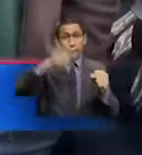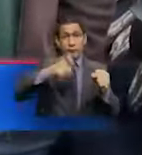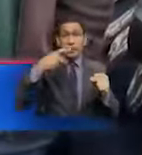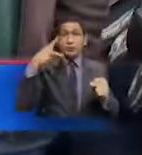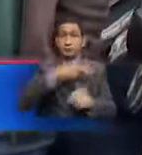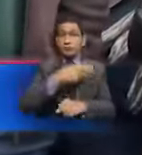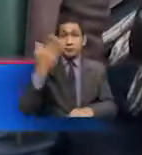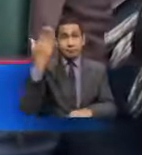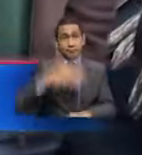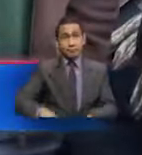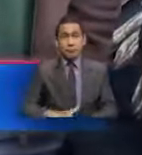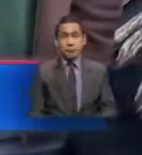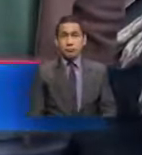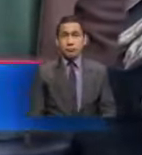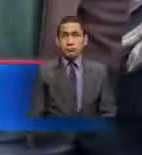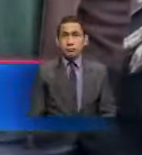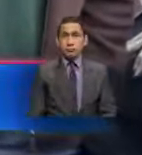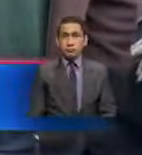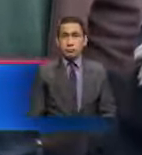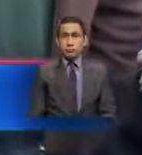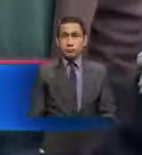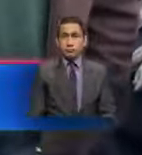terminar.